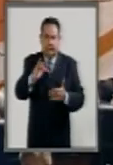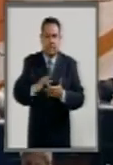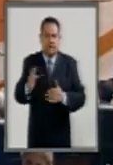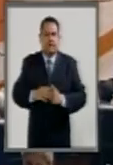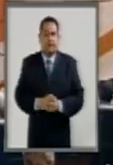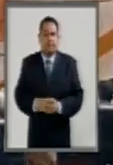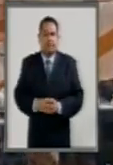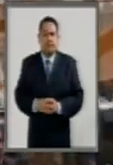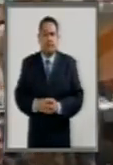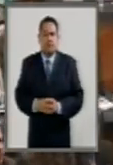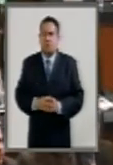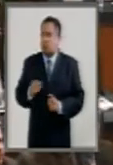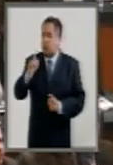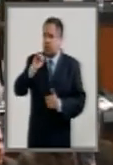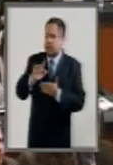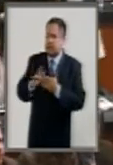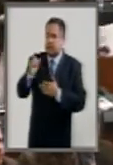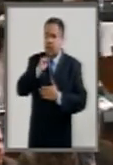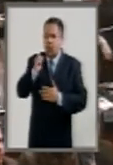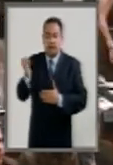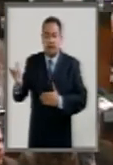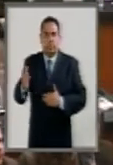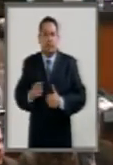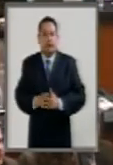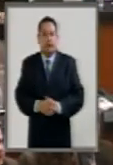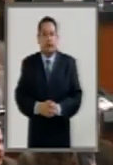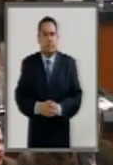Muchas gracias, senadora de la Peña. Se concede.